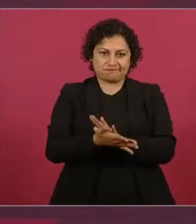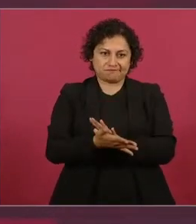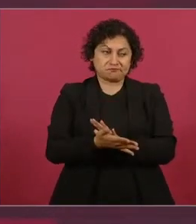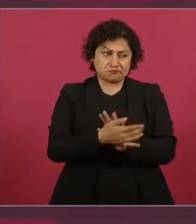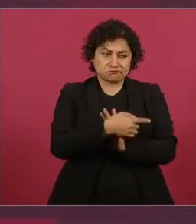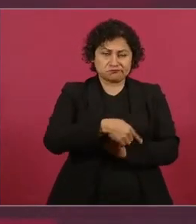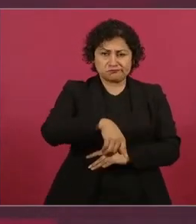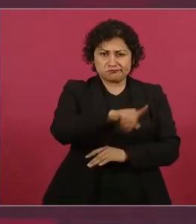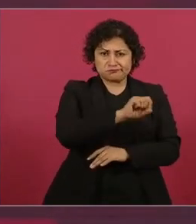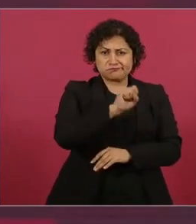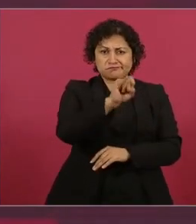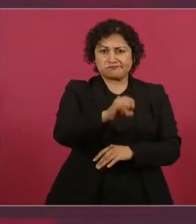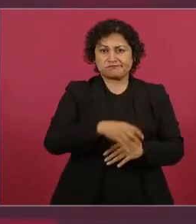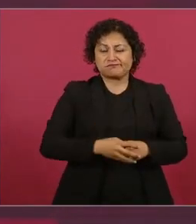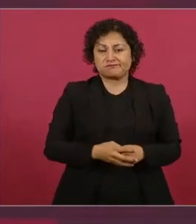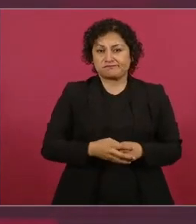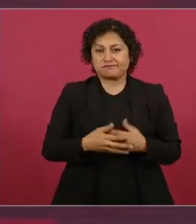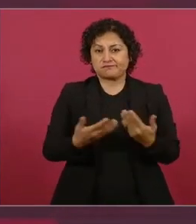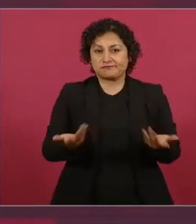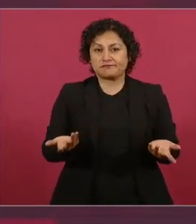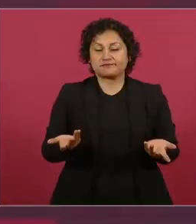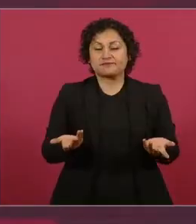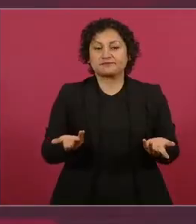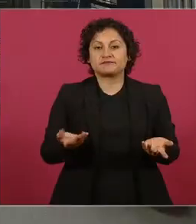sobre todo la clase media